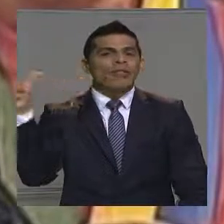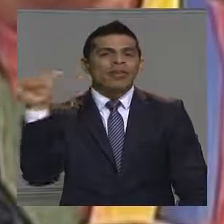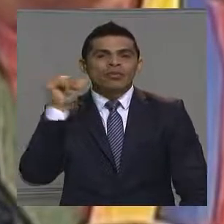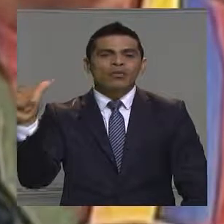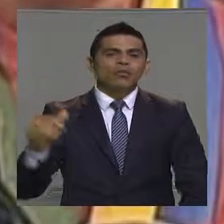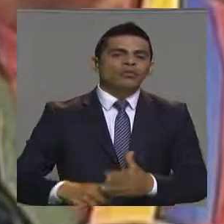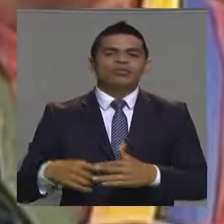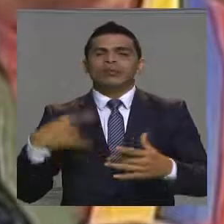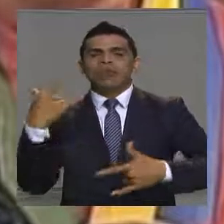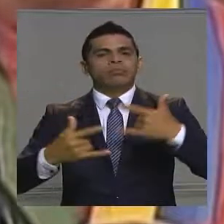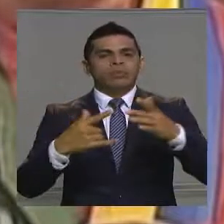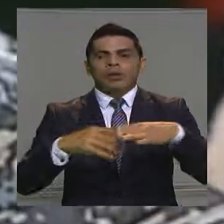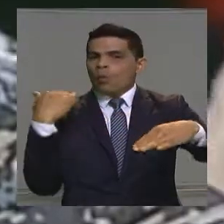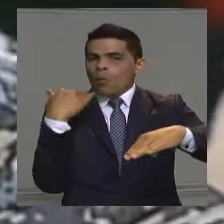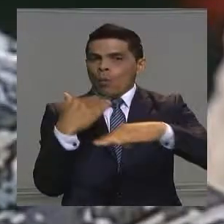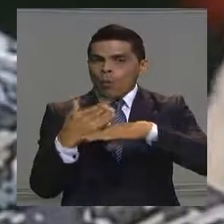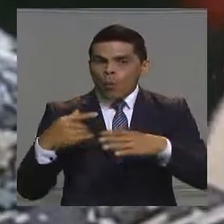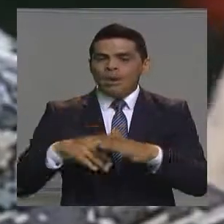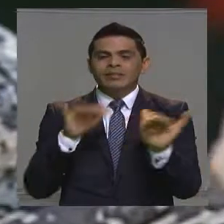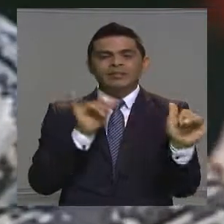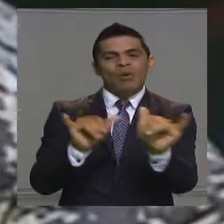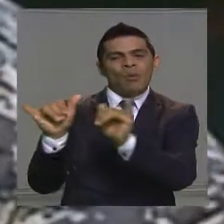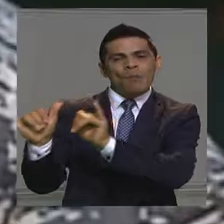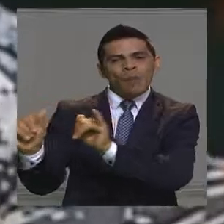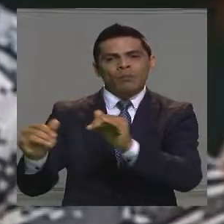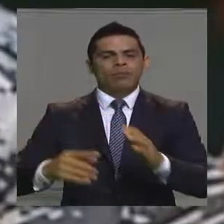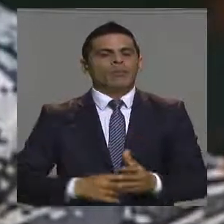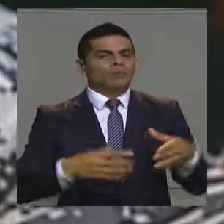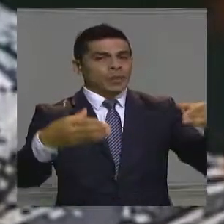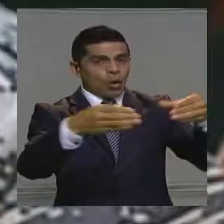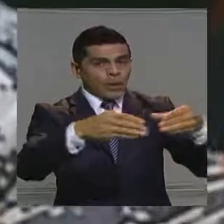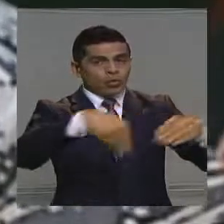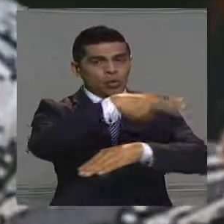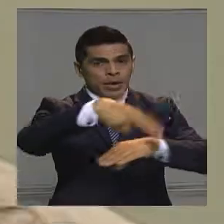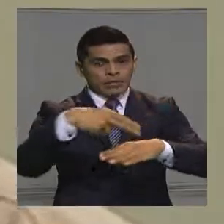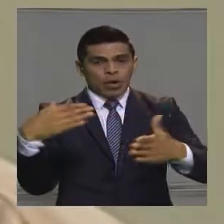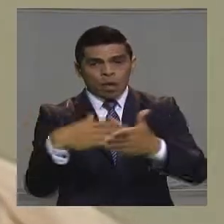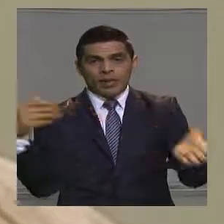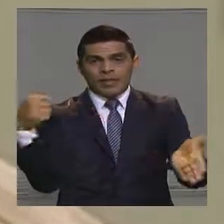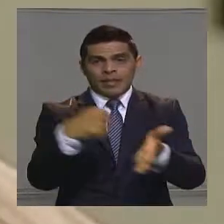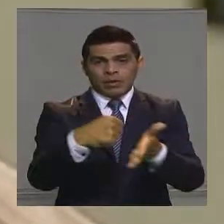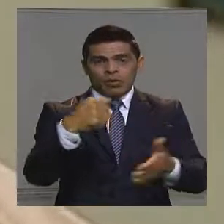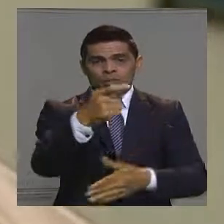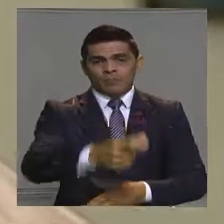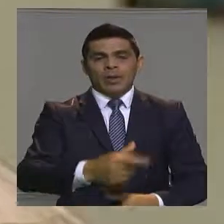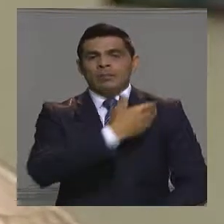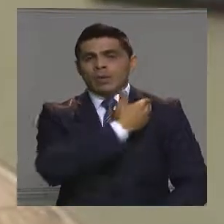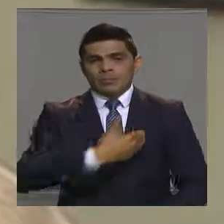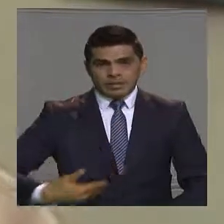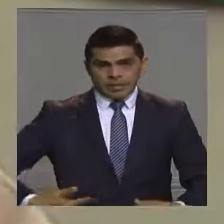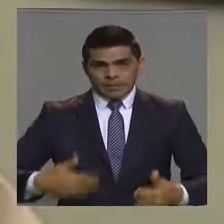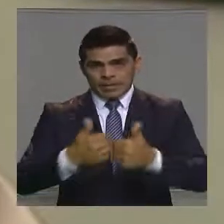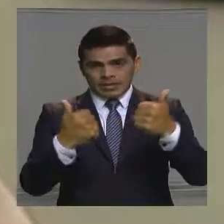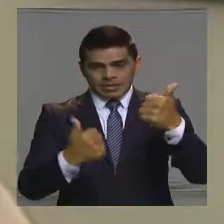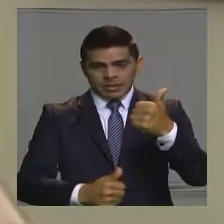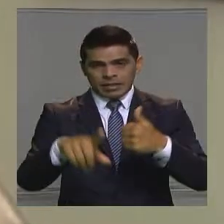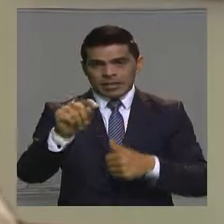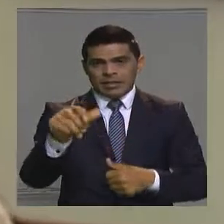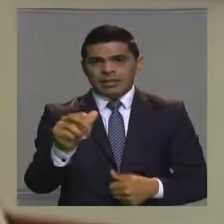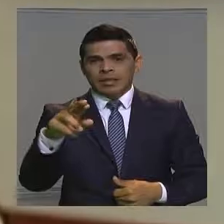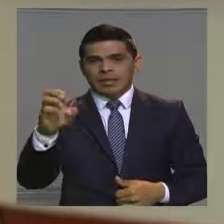pandilla golpista, son los mismos. El Comando Nacional Antigolpe estará coordinado por el vicepresidente ejecutivo Tarek El Aissami, junto a